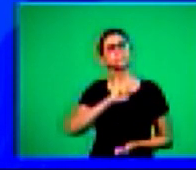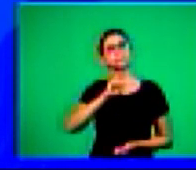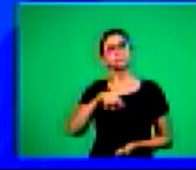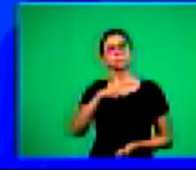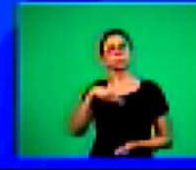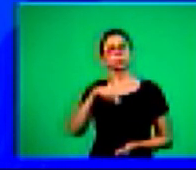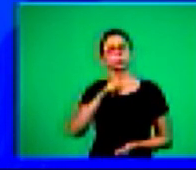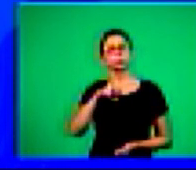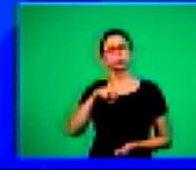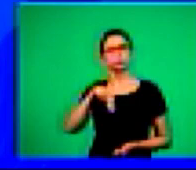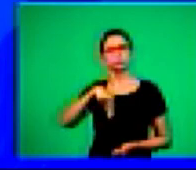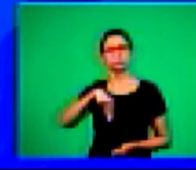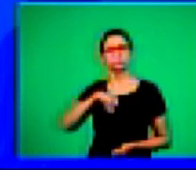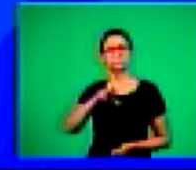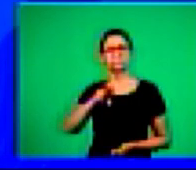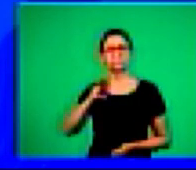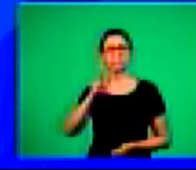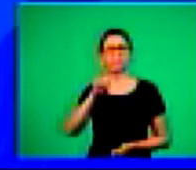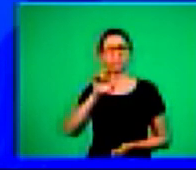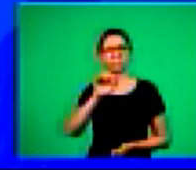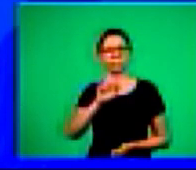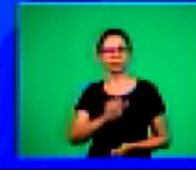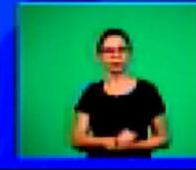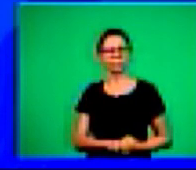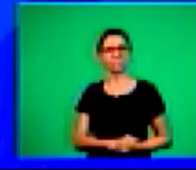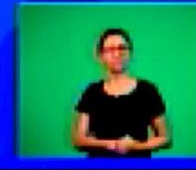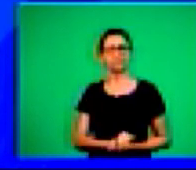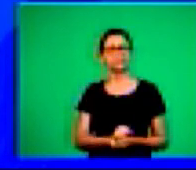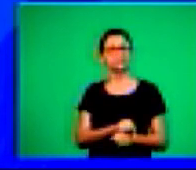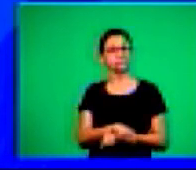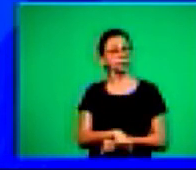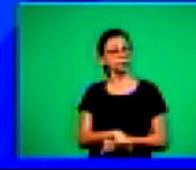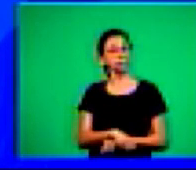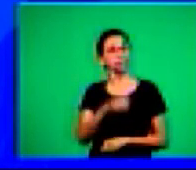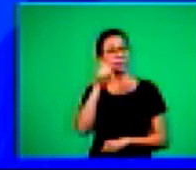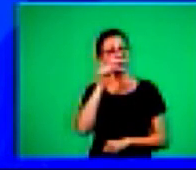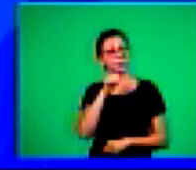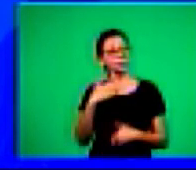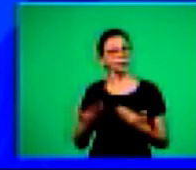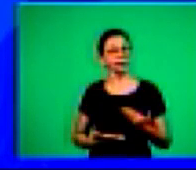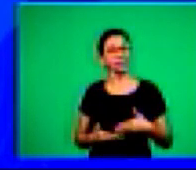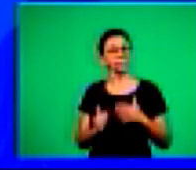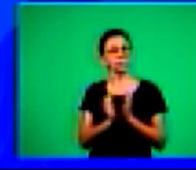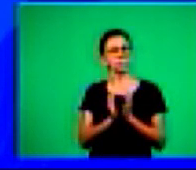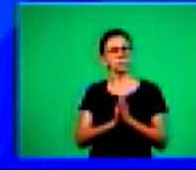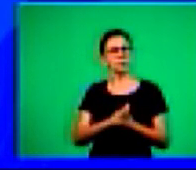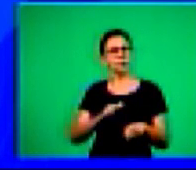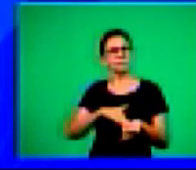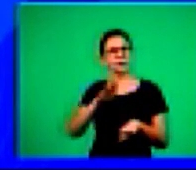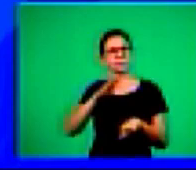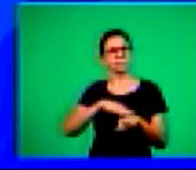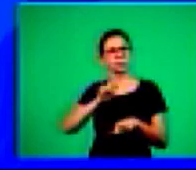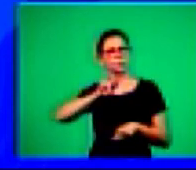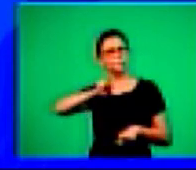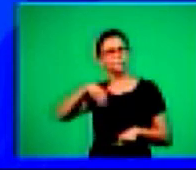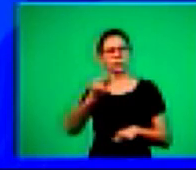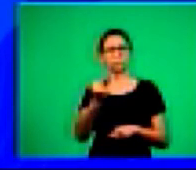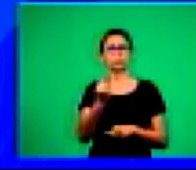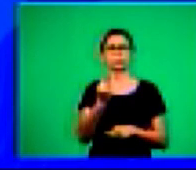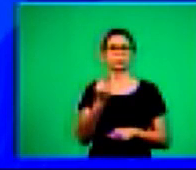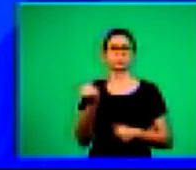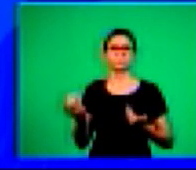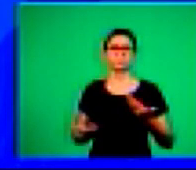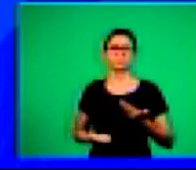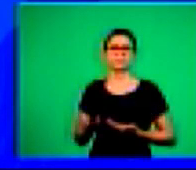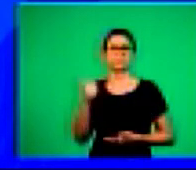ciudad de young neiva en el estado de espíritu santo fue realizado un seminario para señoras con la presencia de